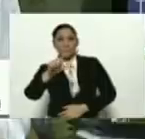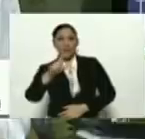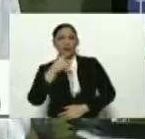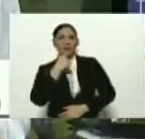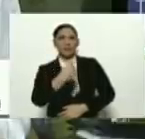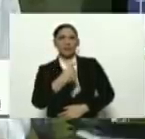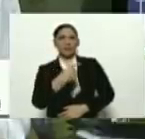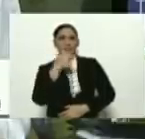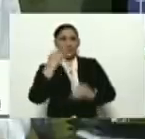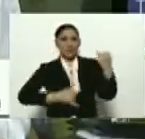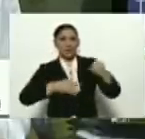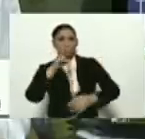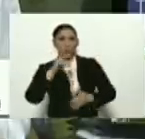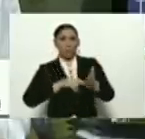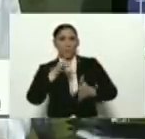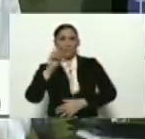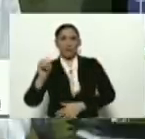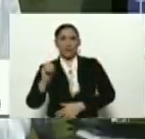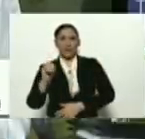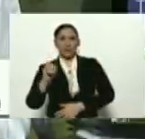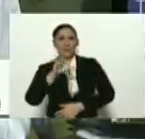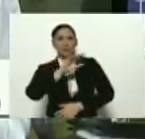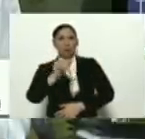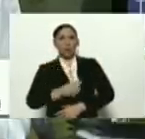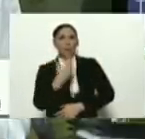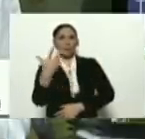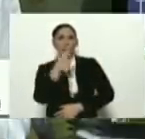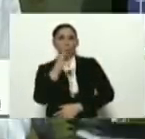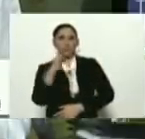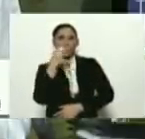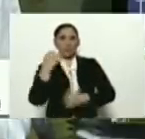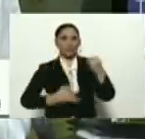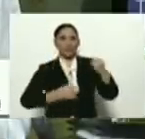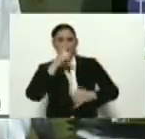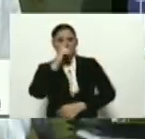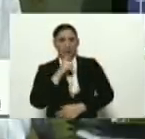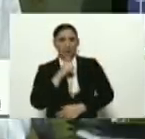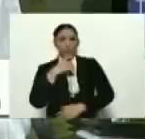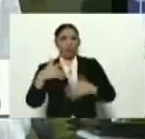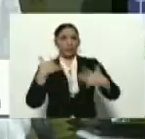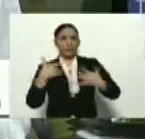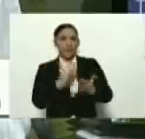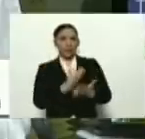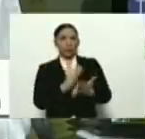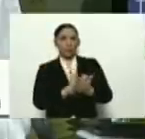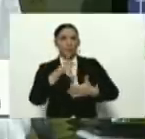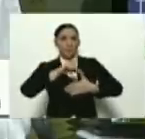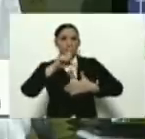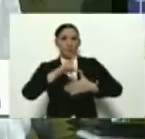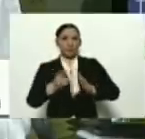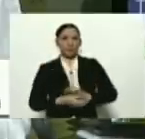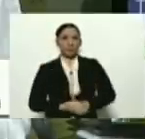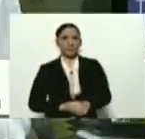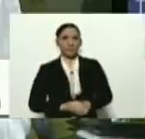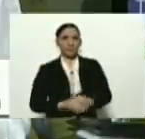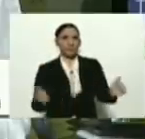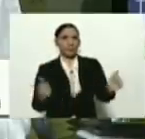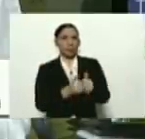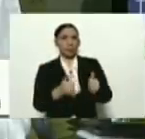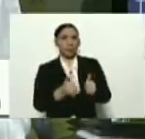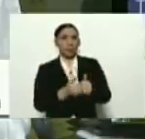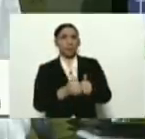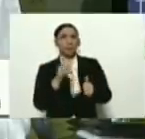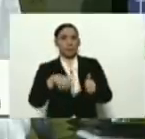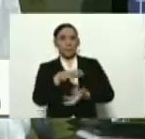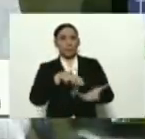del 2020 una caída del 5,3% en la actividad económica de América Latina, con el consecuente